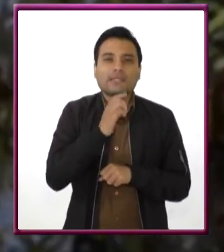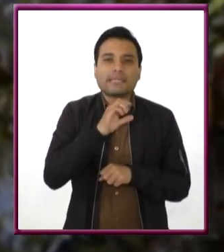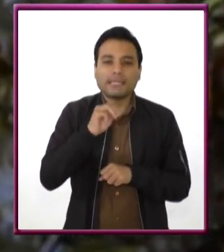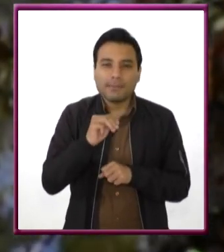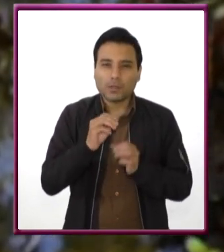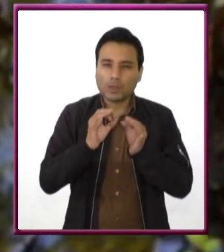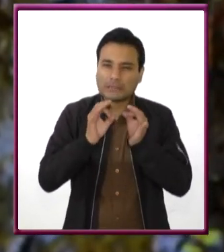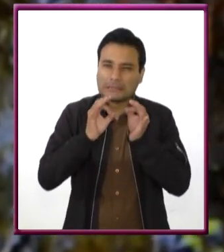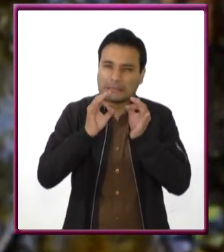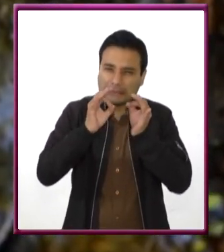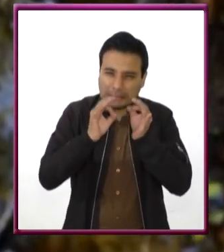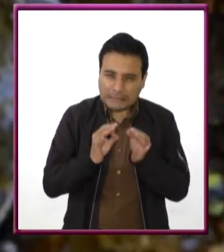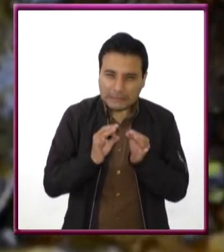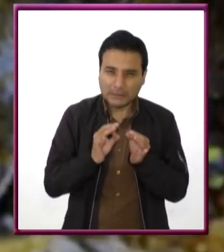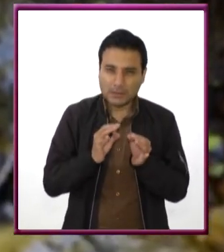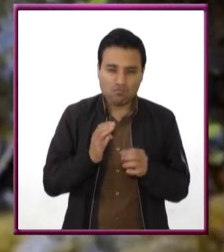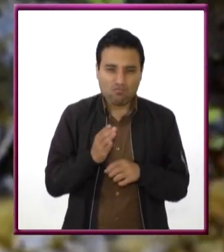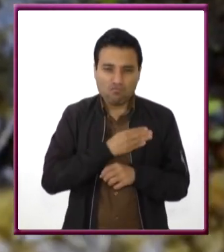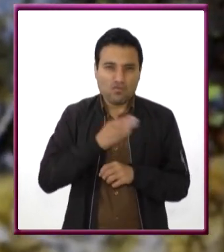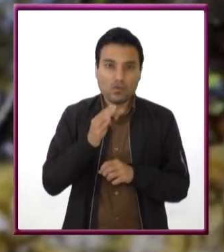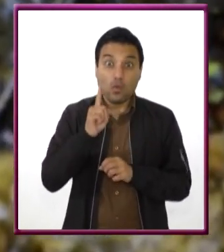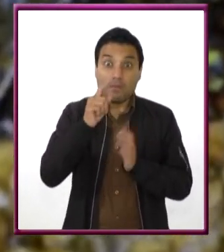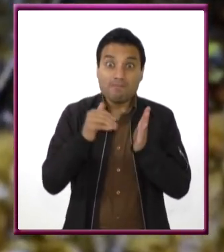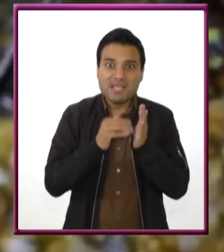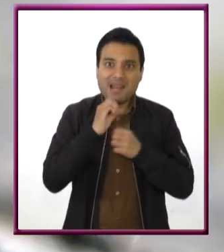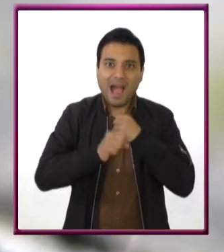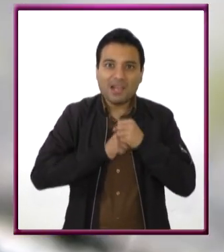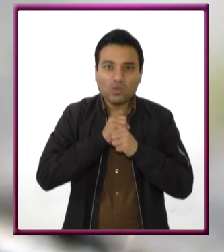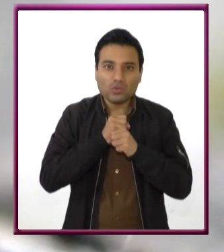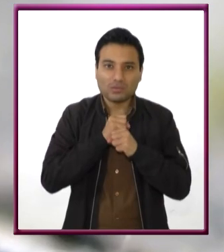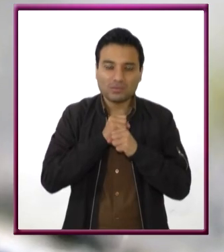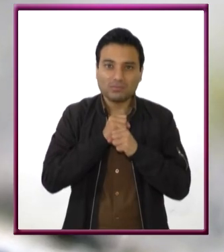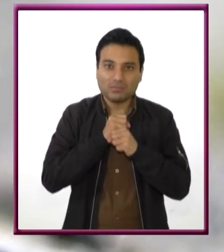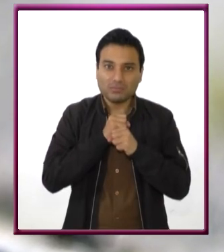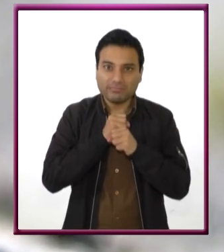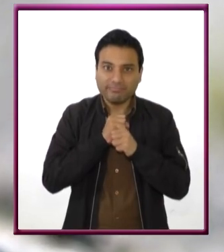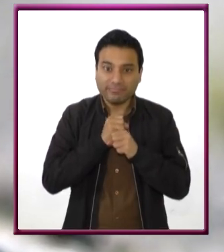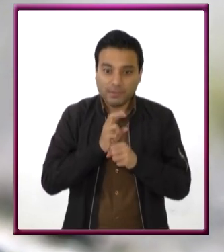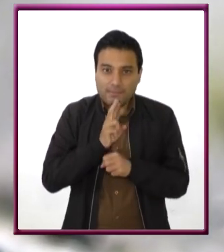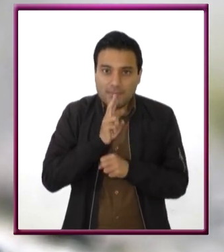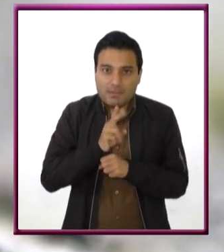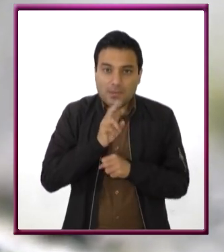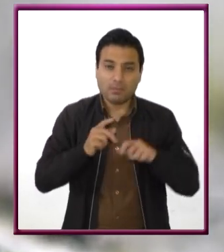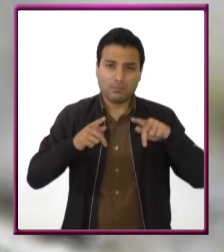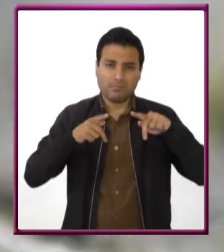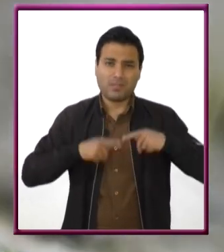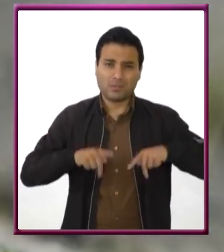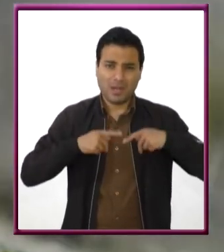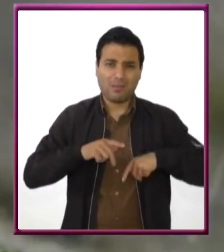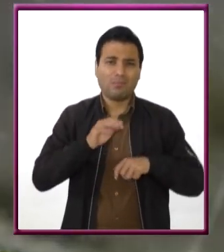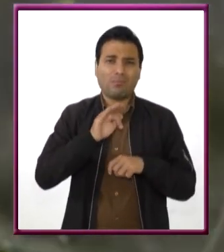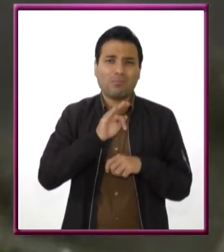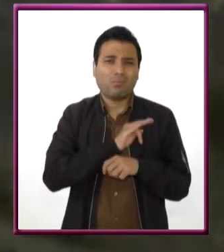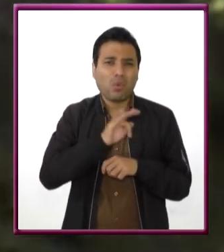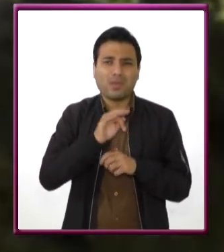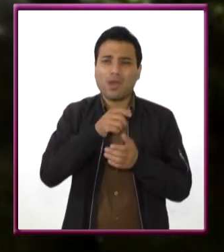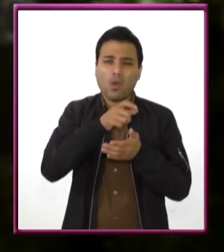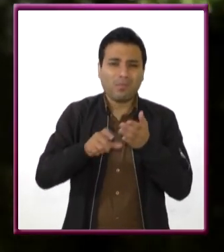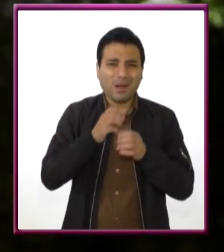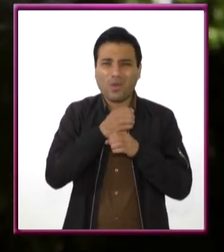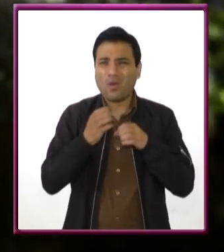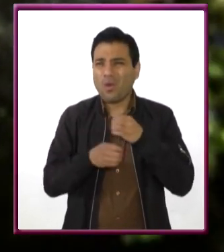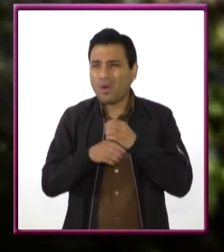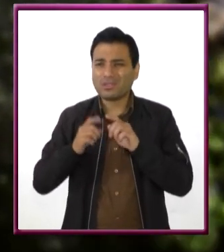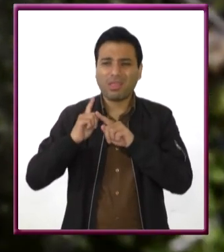ejemplo, de ella, tarda 1000 años. Y nosotros podemos destruirla con estas malas prácticas de consumo y